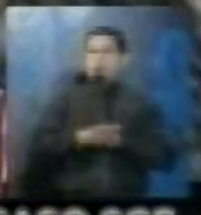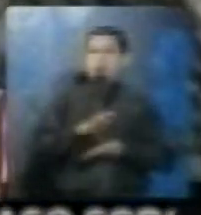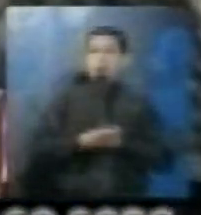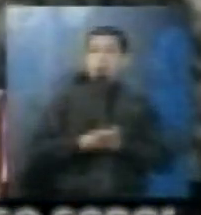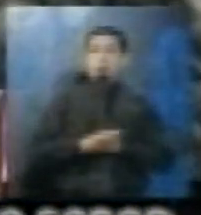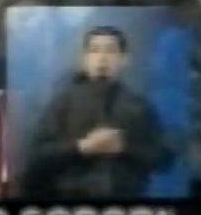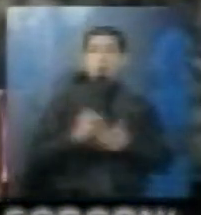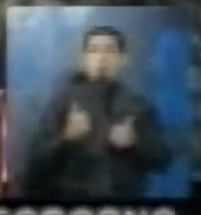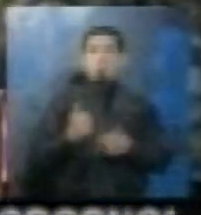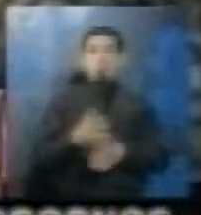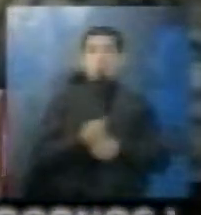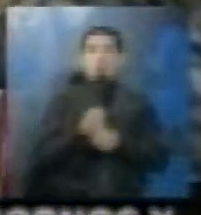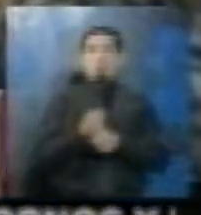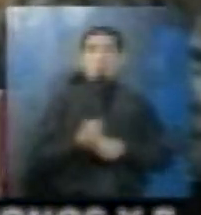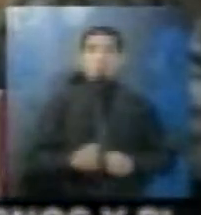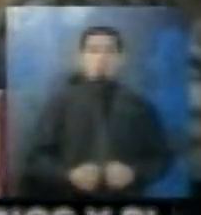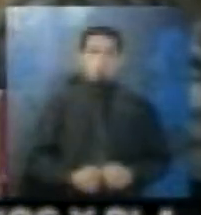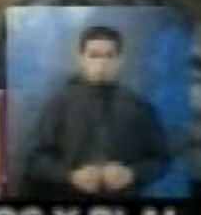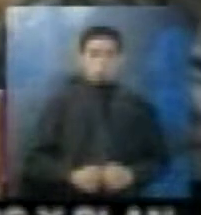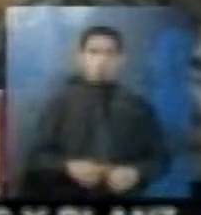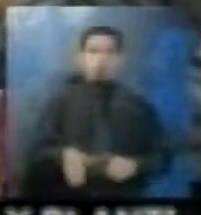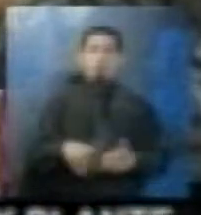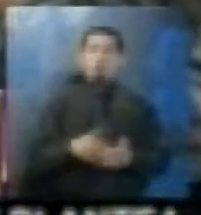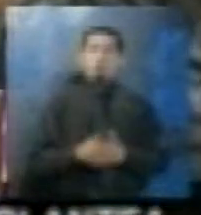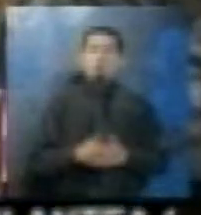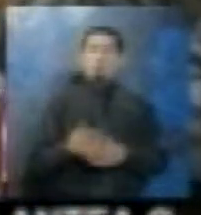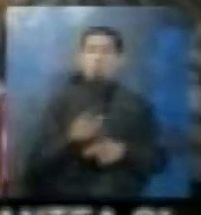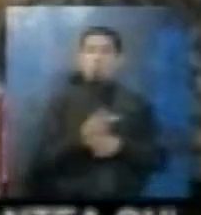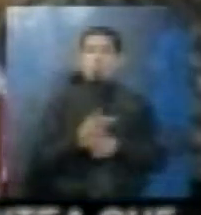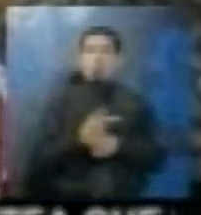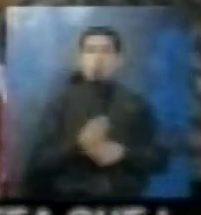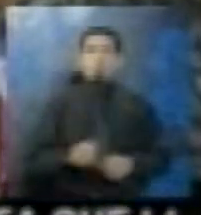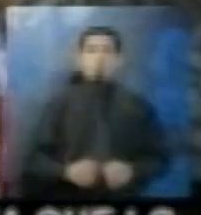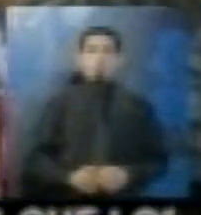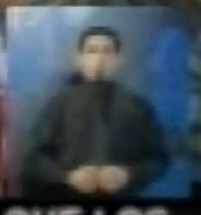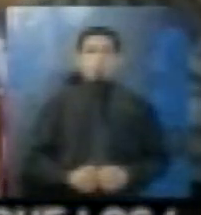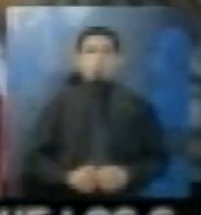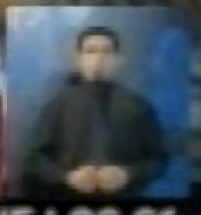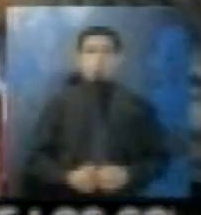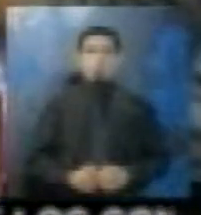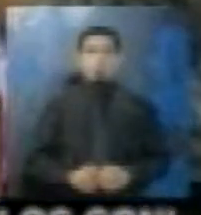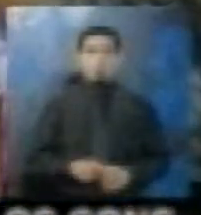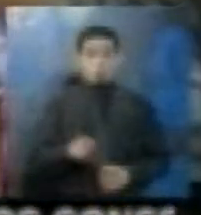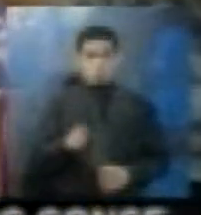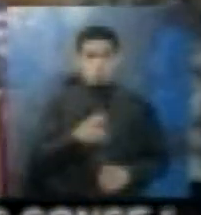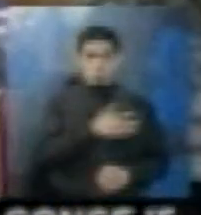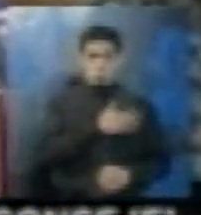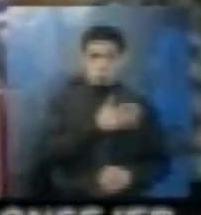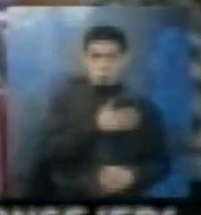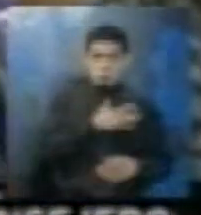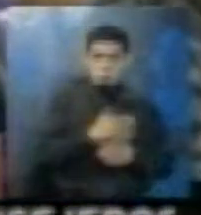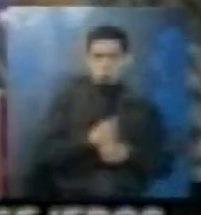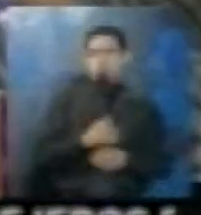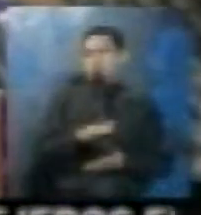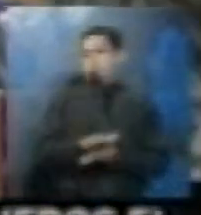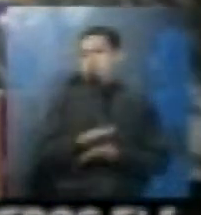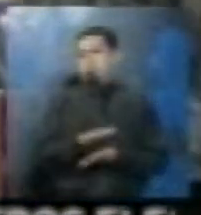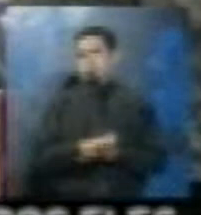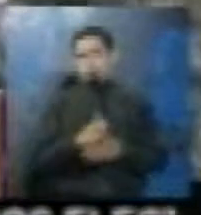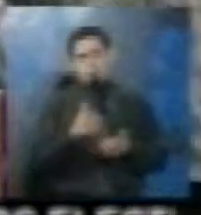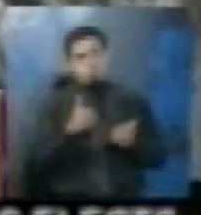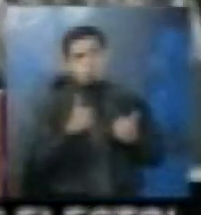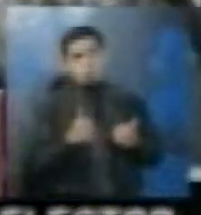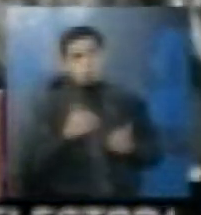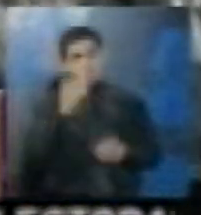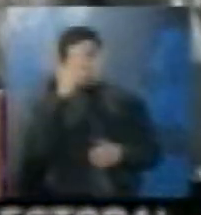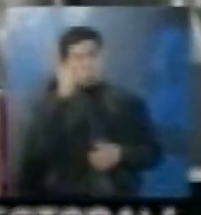medida necesaria para que se tomen todas las precauciones debidas. Ahora, ¿esto le genera a usted confianza, seguridad? Sí, por parte, porque